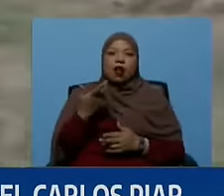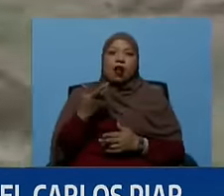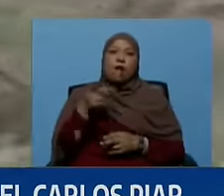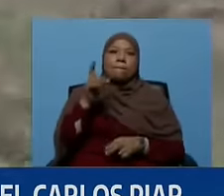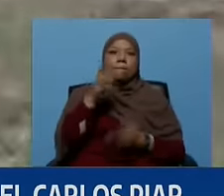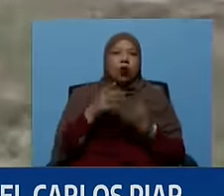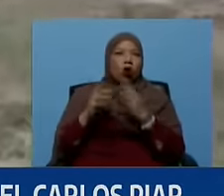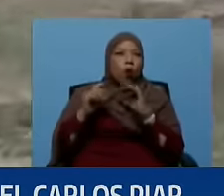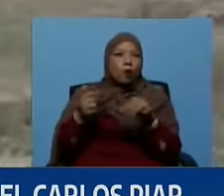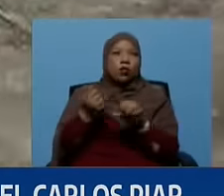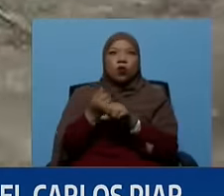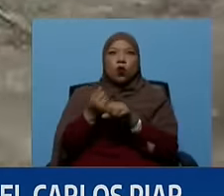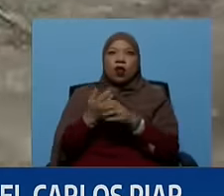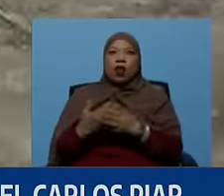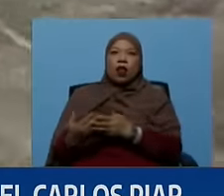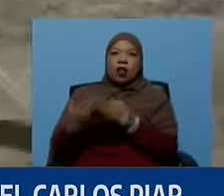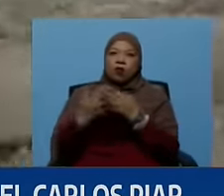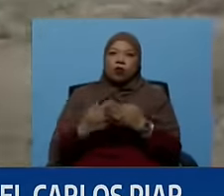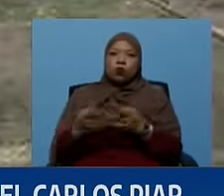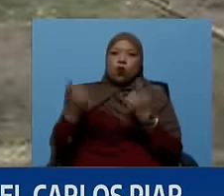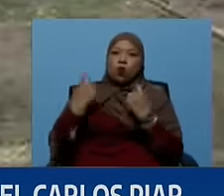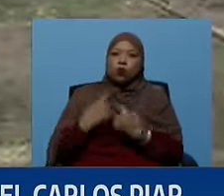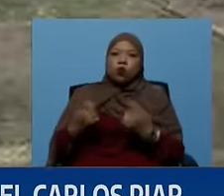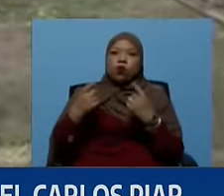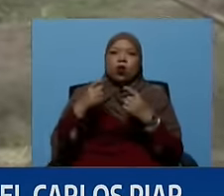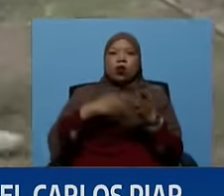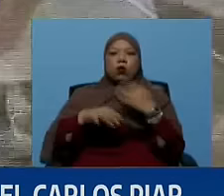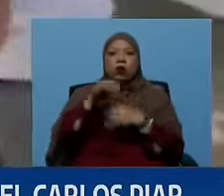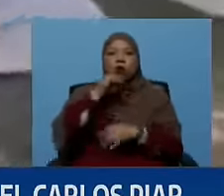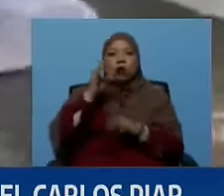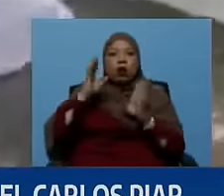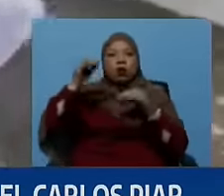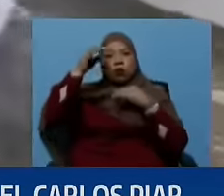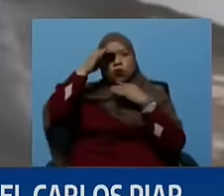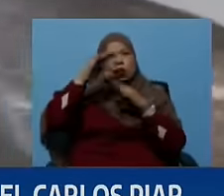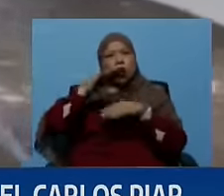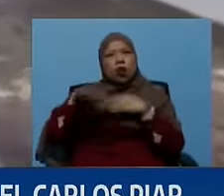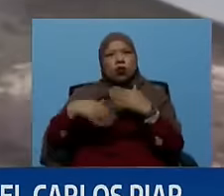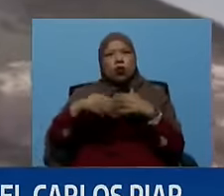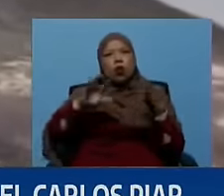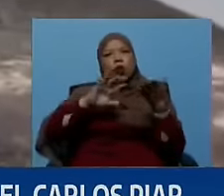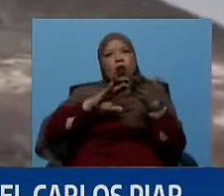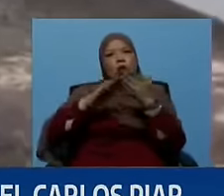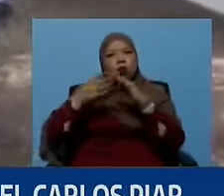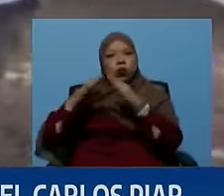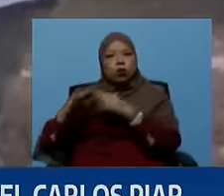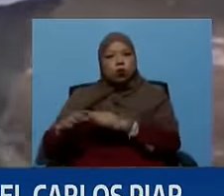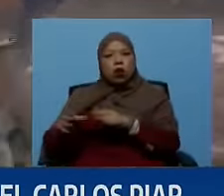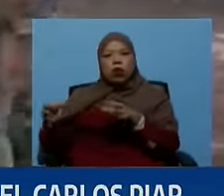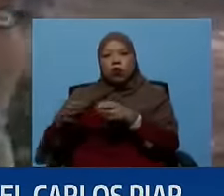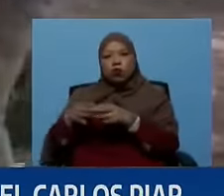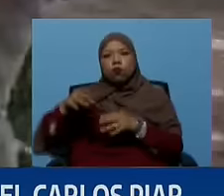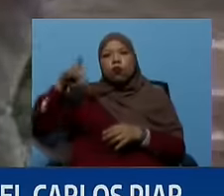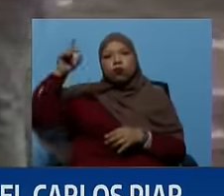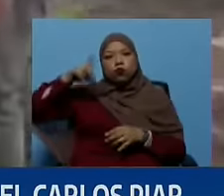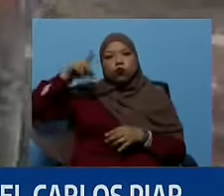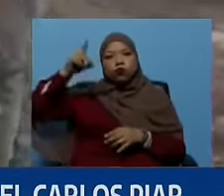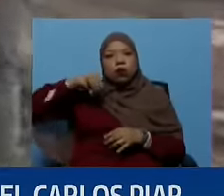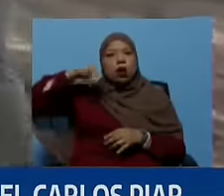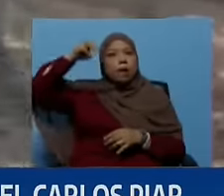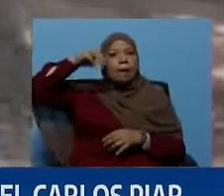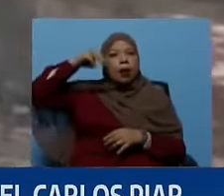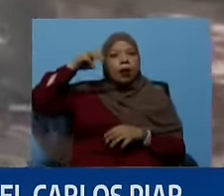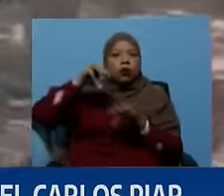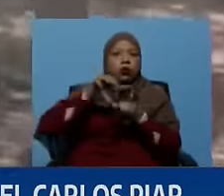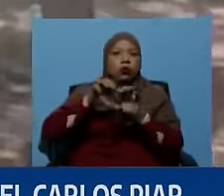además también tenemos programada la formación docente y la atención a toda la comunidad educativa en esta obra que